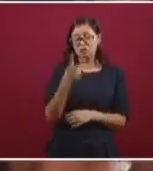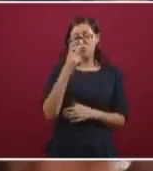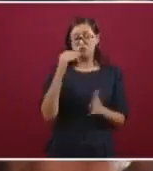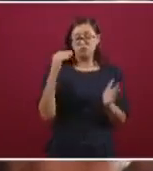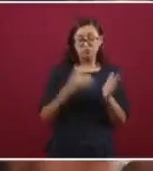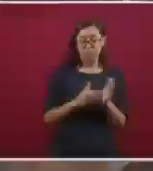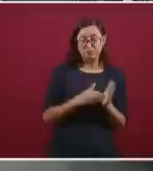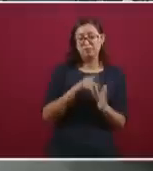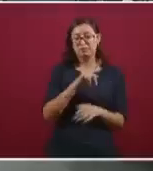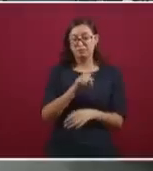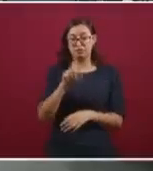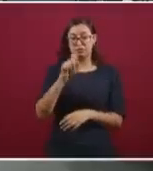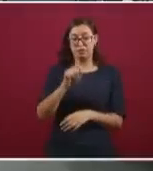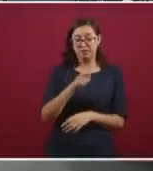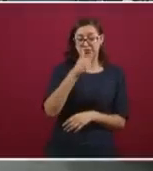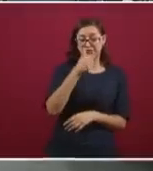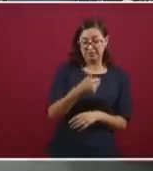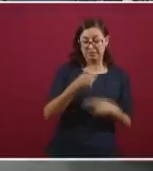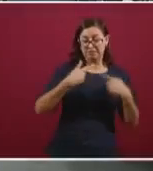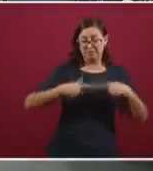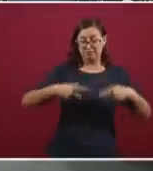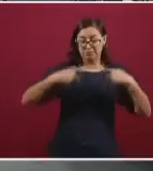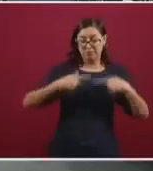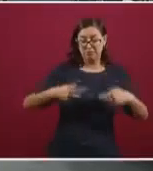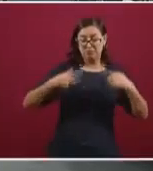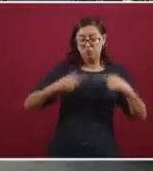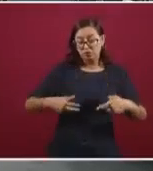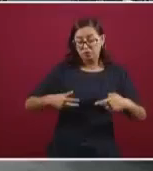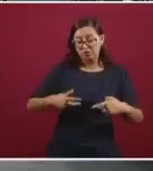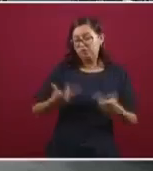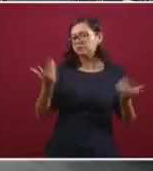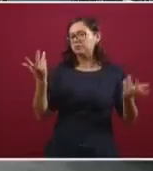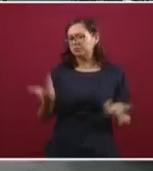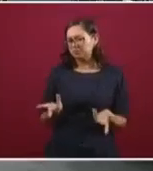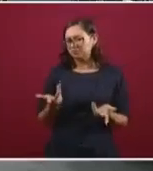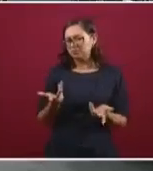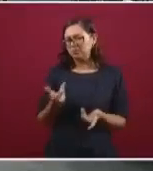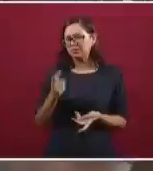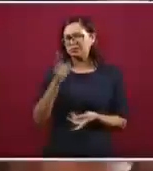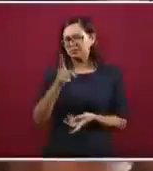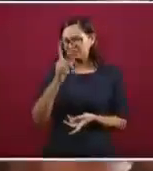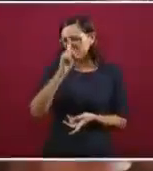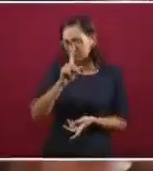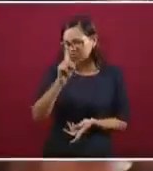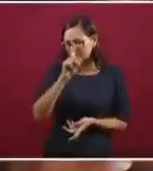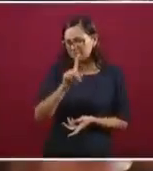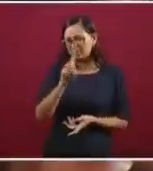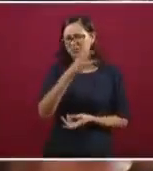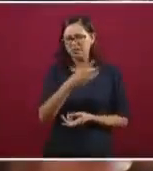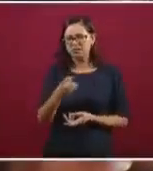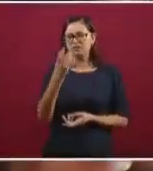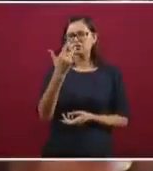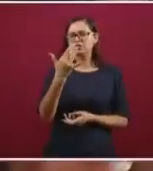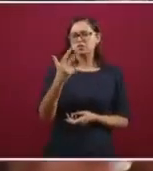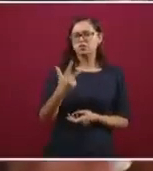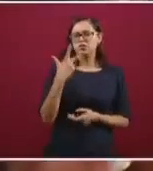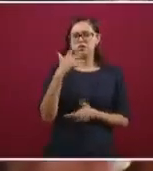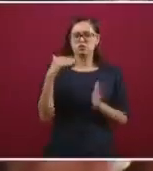102.726 elementos, y si la cifra recomendable, según VIAI, son de